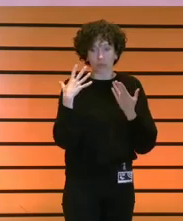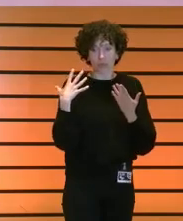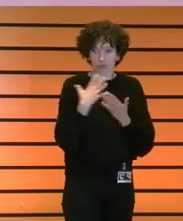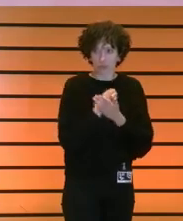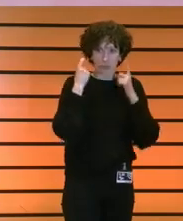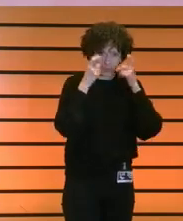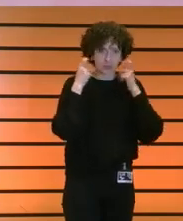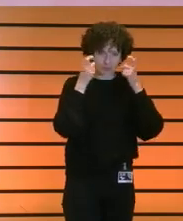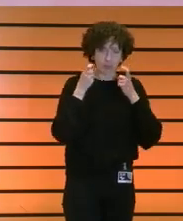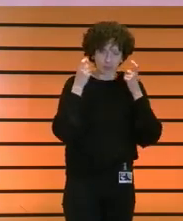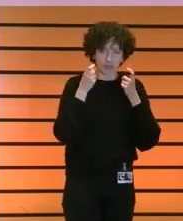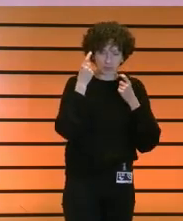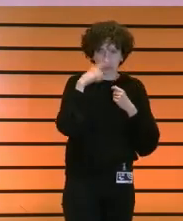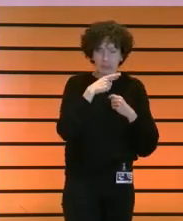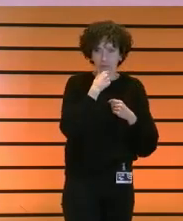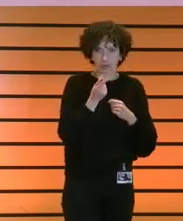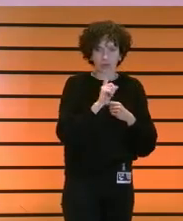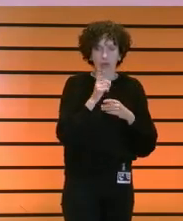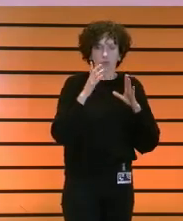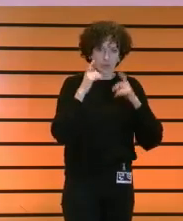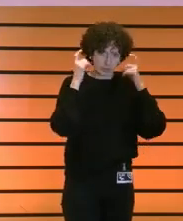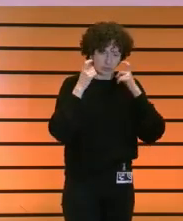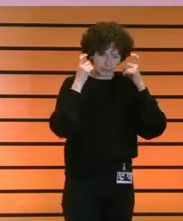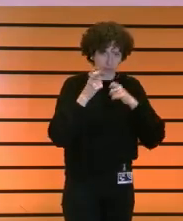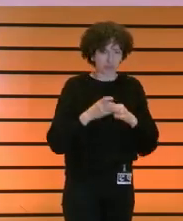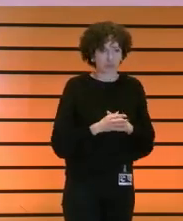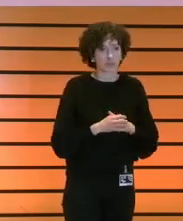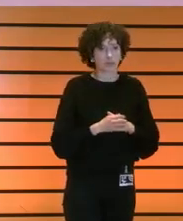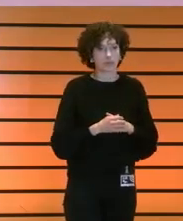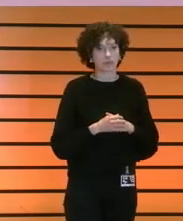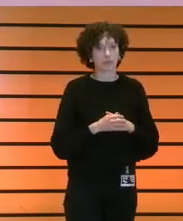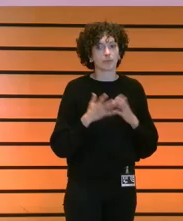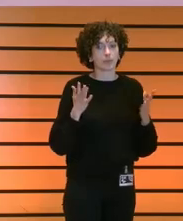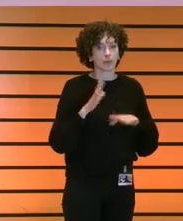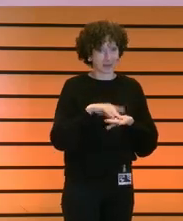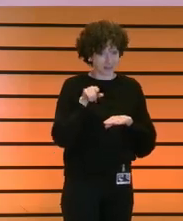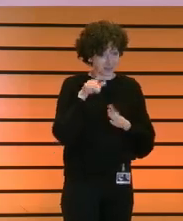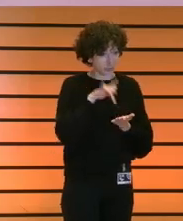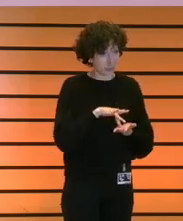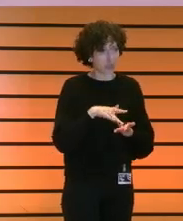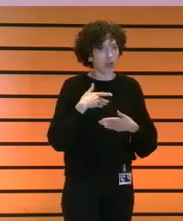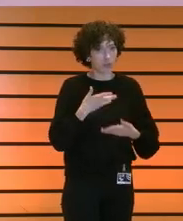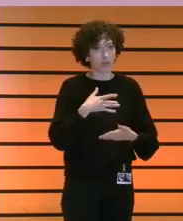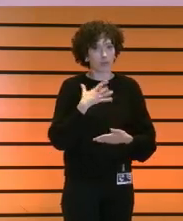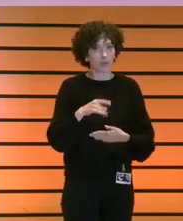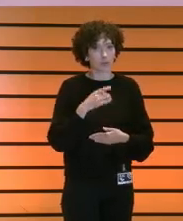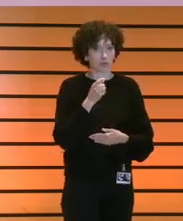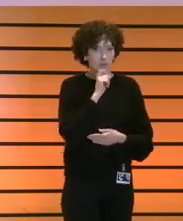Pero intentemos pues eso, llegar un poquito más. ¿Y cómo podemos ayudar a que eso pase? Pues un poco lo que estáis haciendo